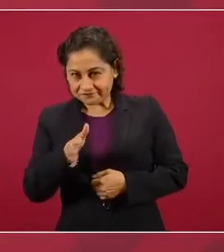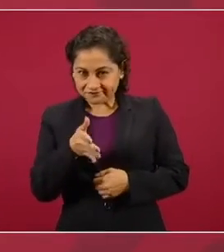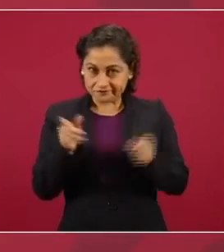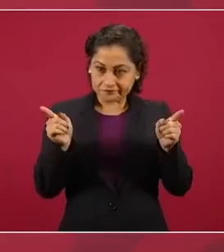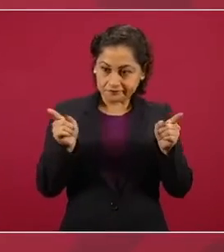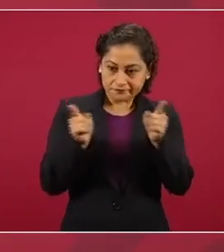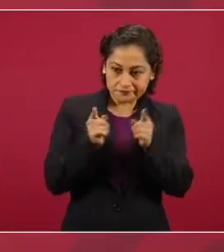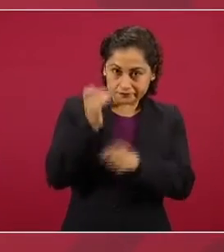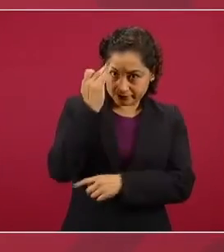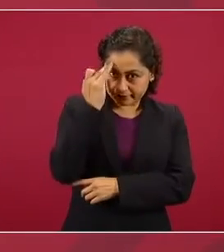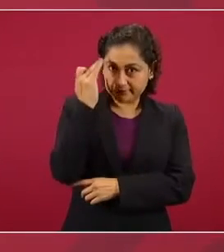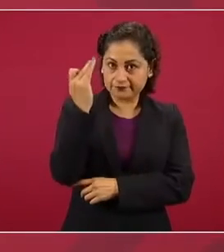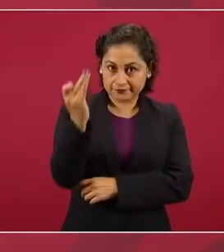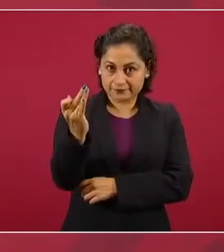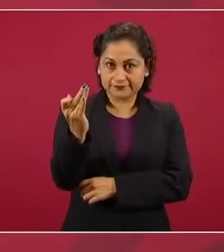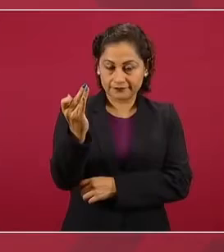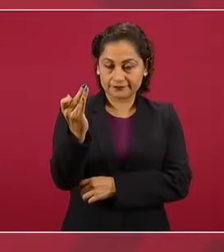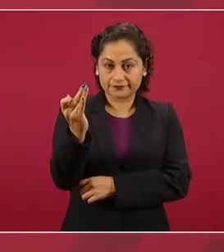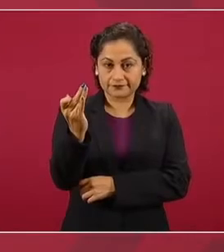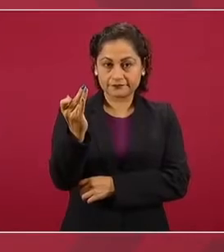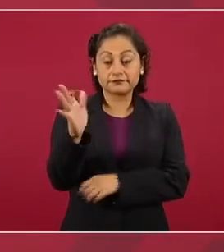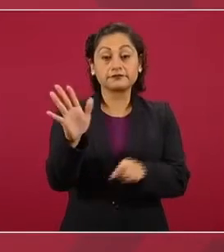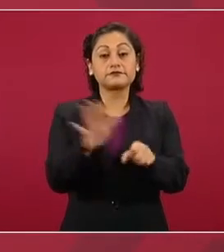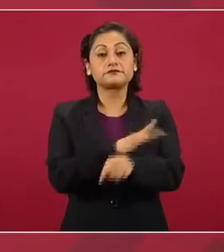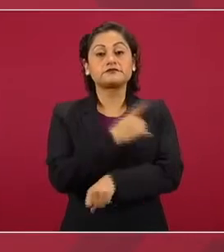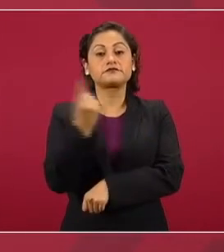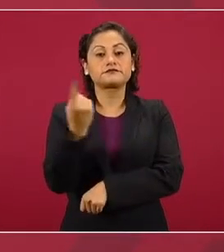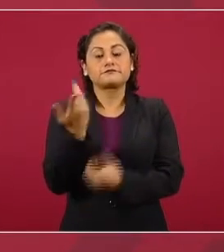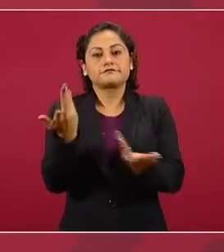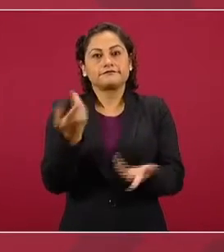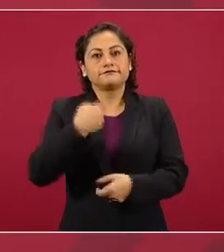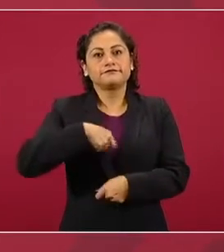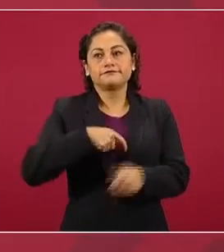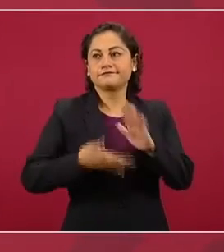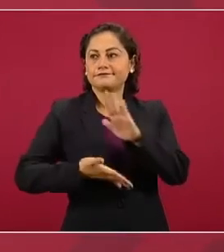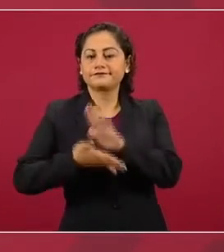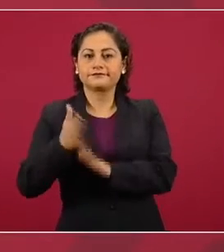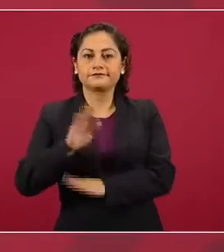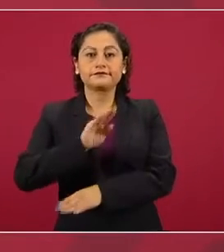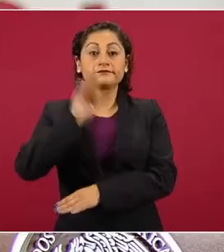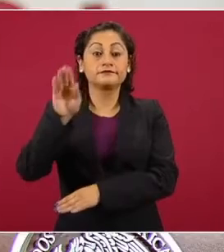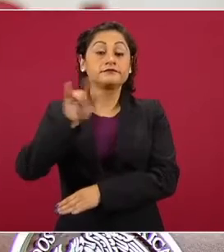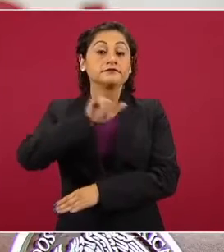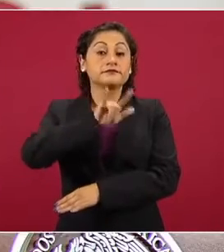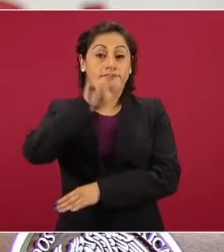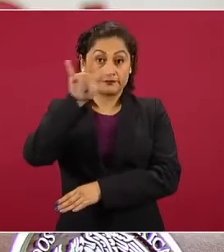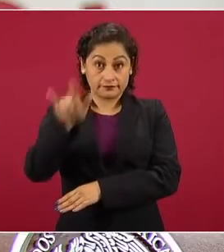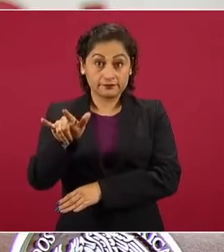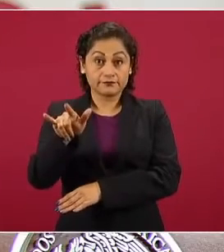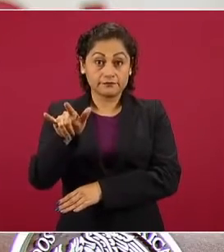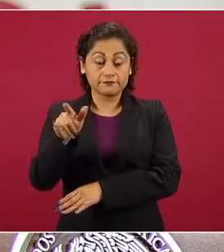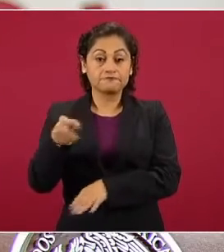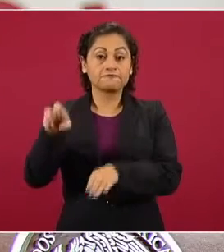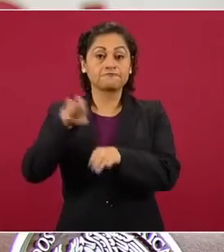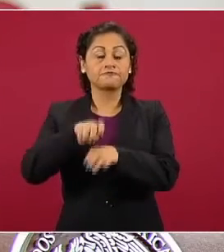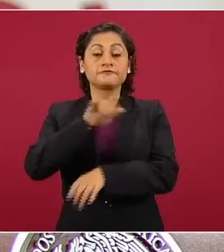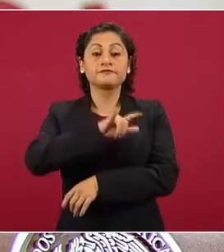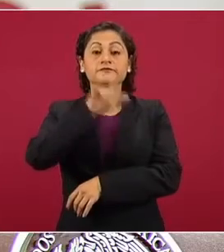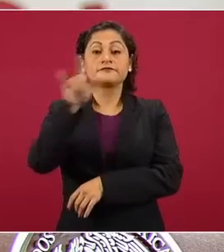corta porque tenemos que salir al aeropuerto para viajar a Mexicali.